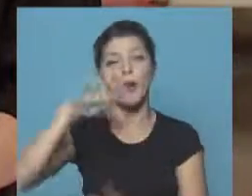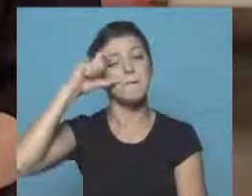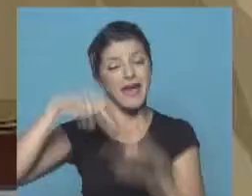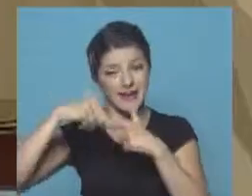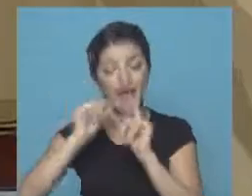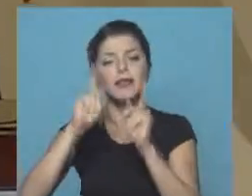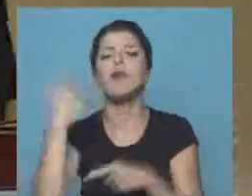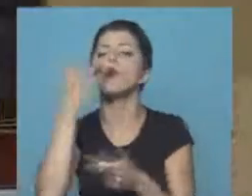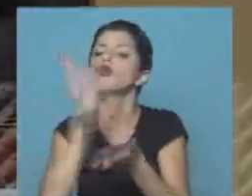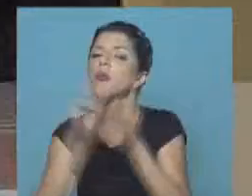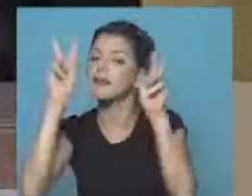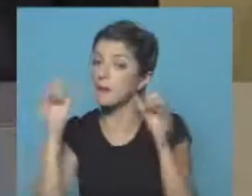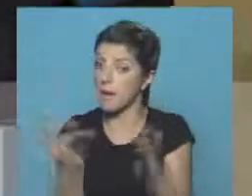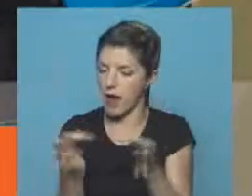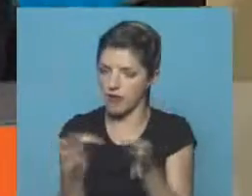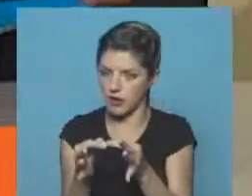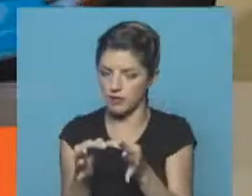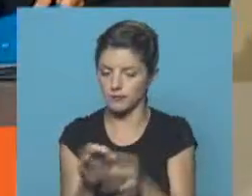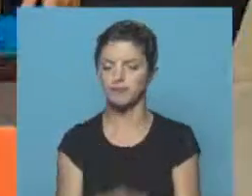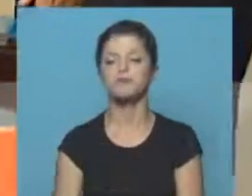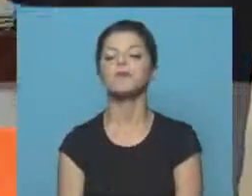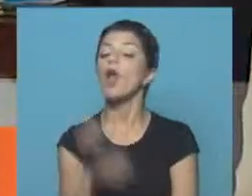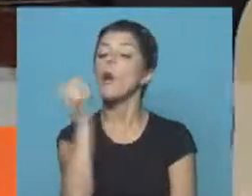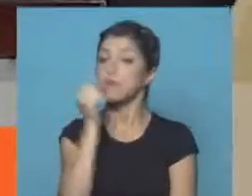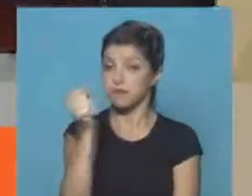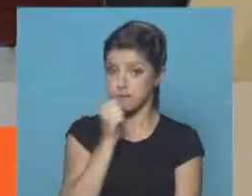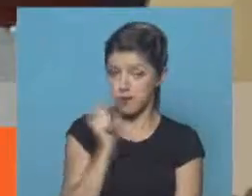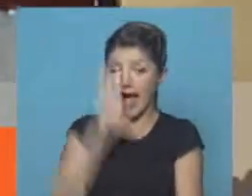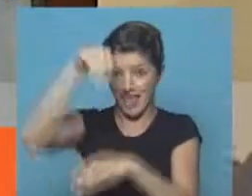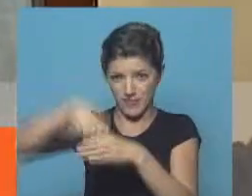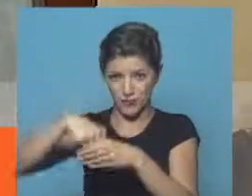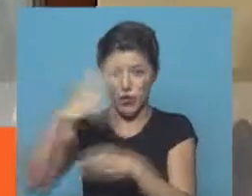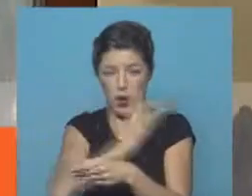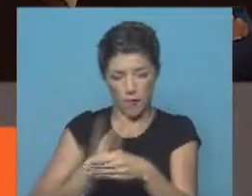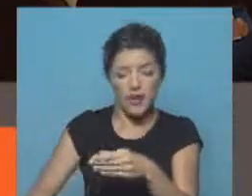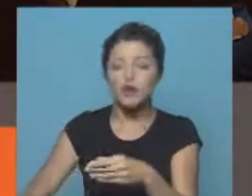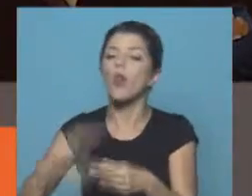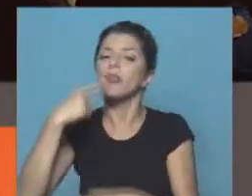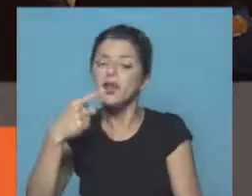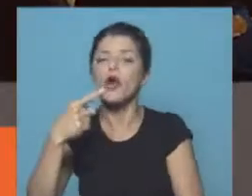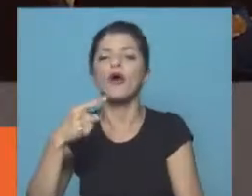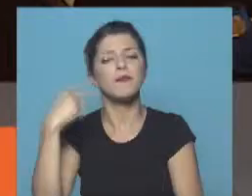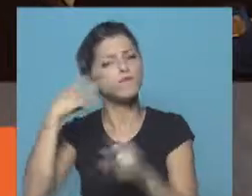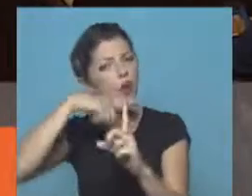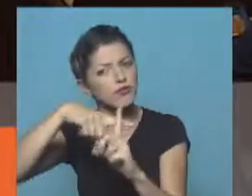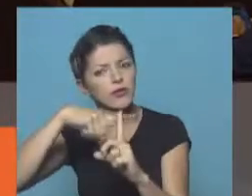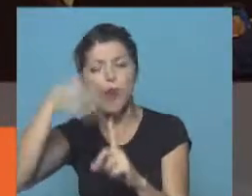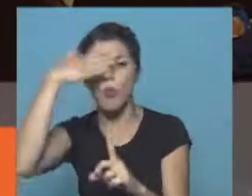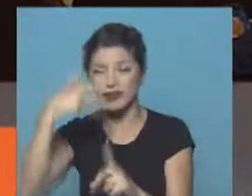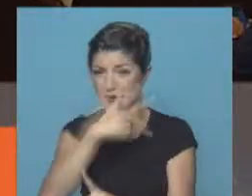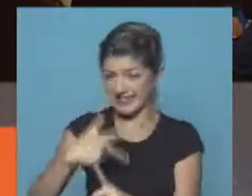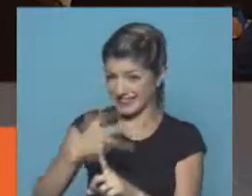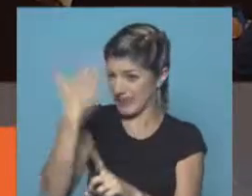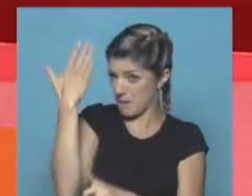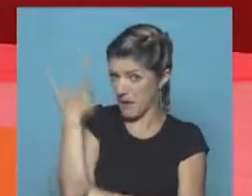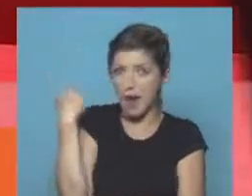Malvinas. En conferencia de prensa realizada en Casa de Gobierno, el jefe de gabinete evaluó como altamente positivas las últimas tres semanas para